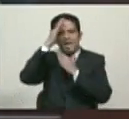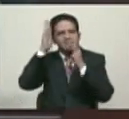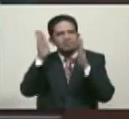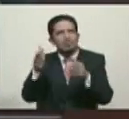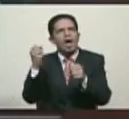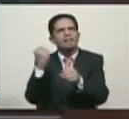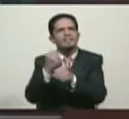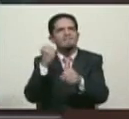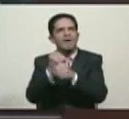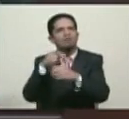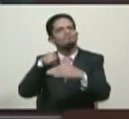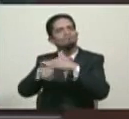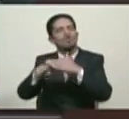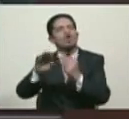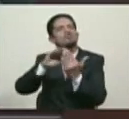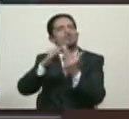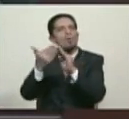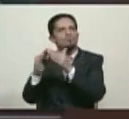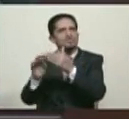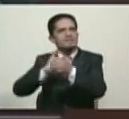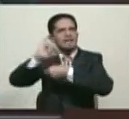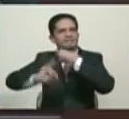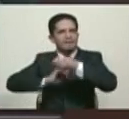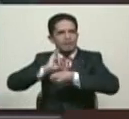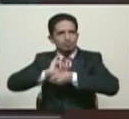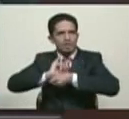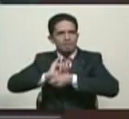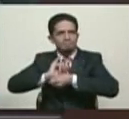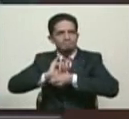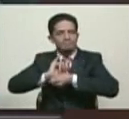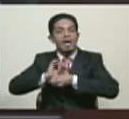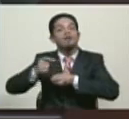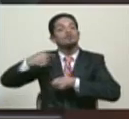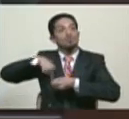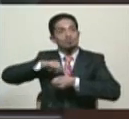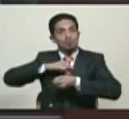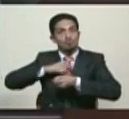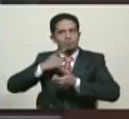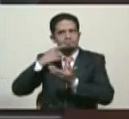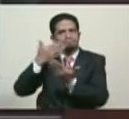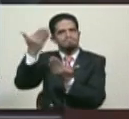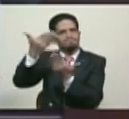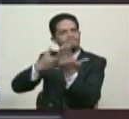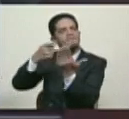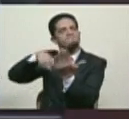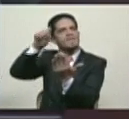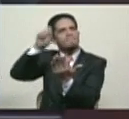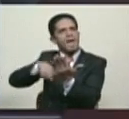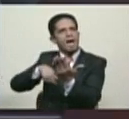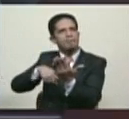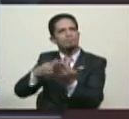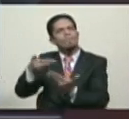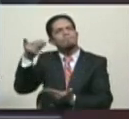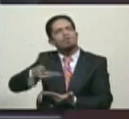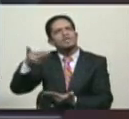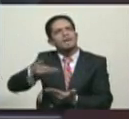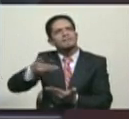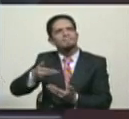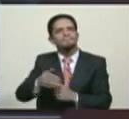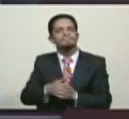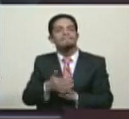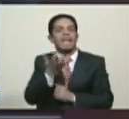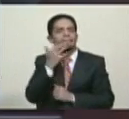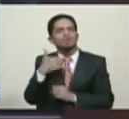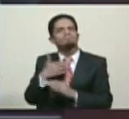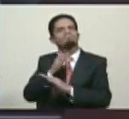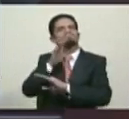en la comunidad internacional judicial, donde firmamos importantes convenios de cooperación, asistimos a una serie